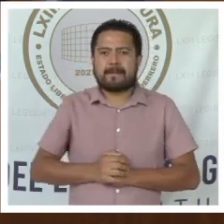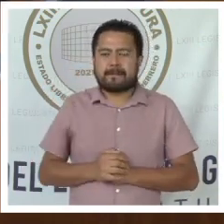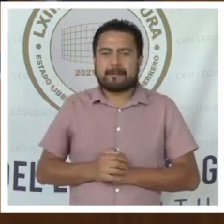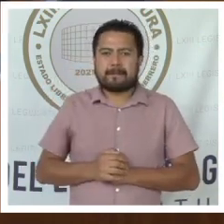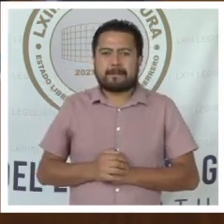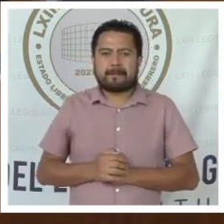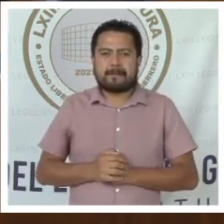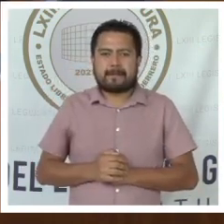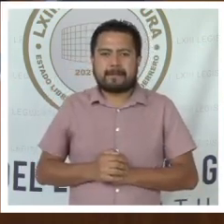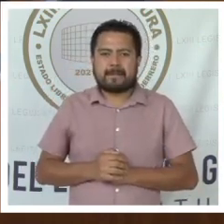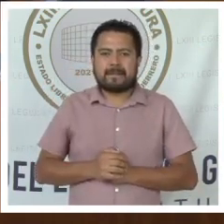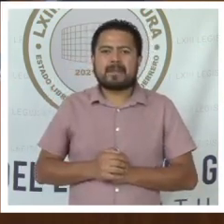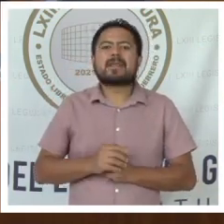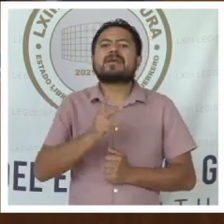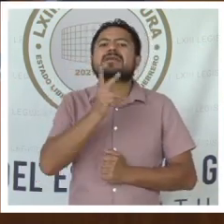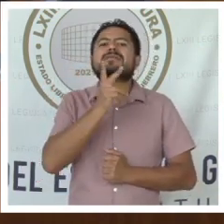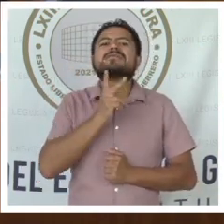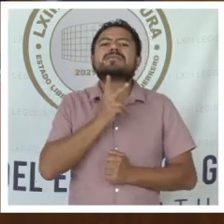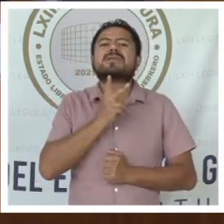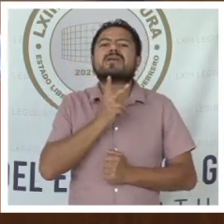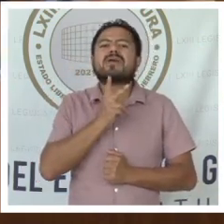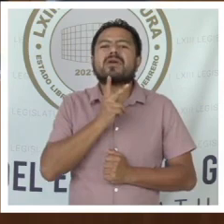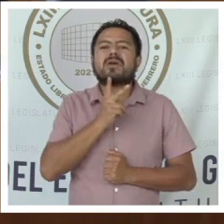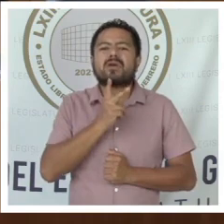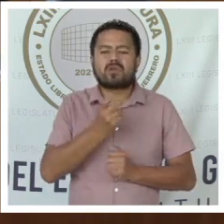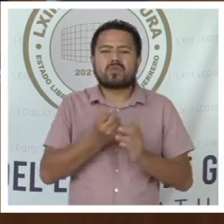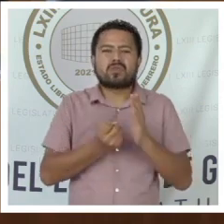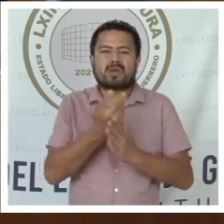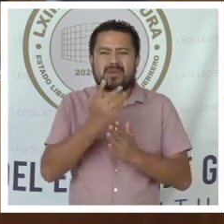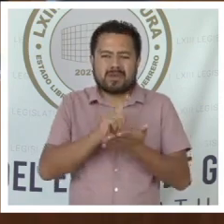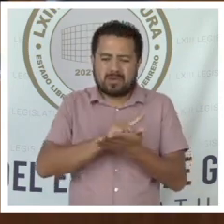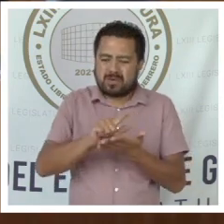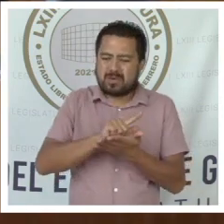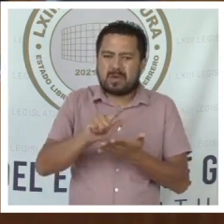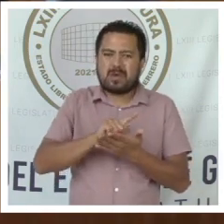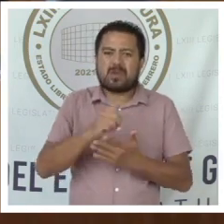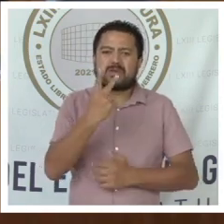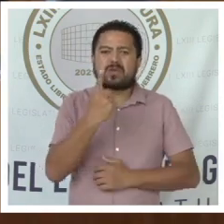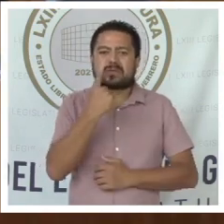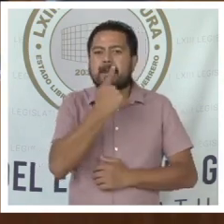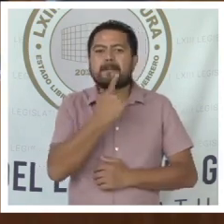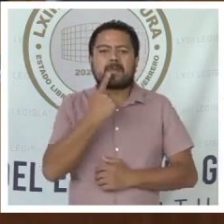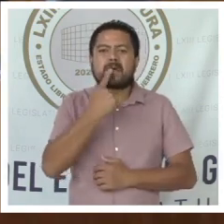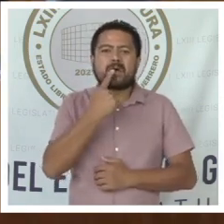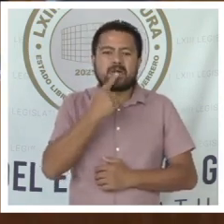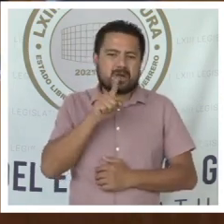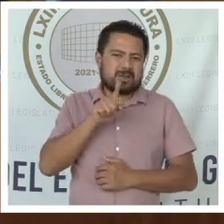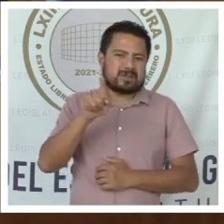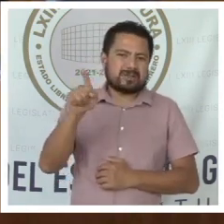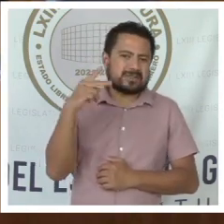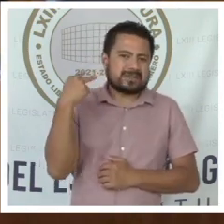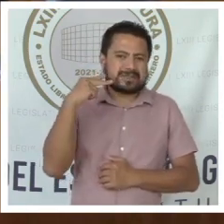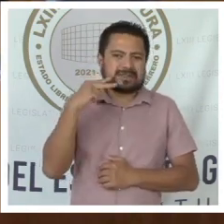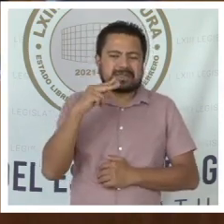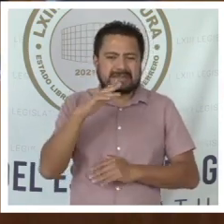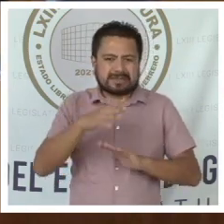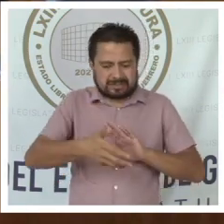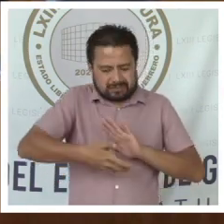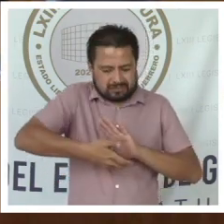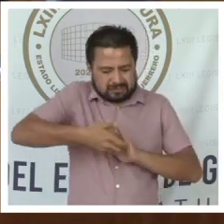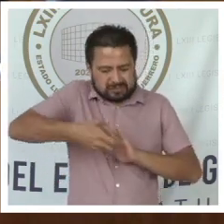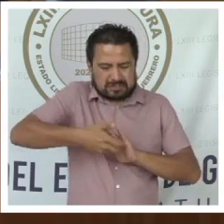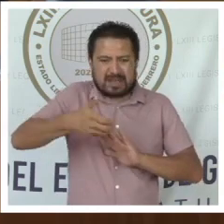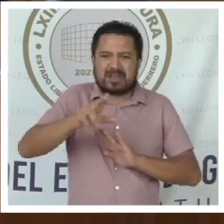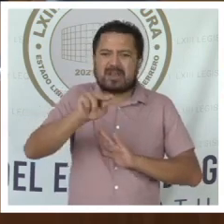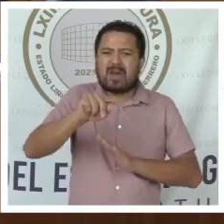las refinerías de dos bocas o el propósito de procesar El crudo y no tener que